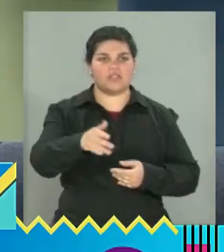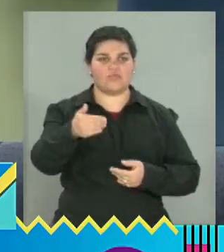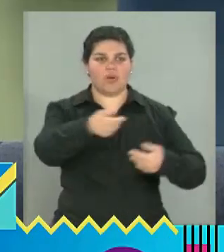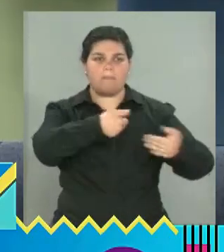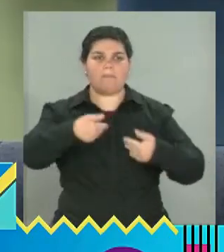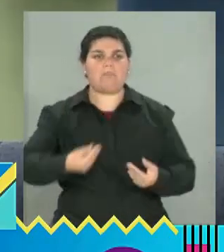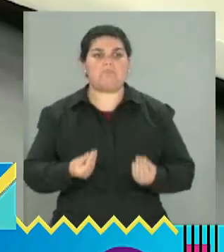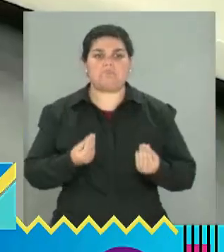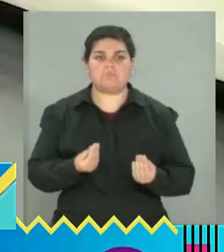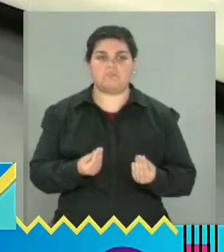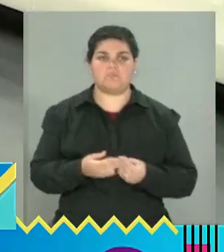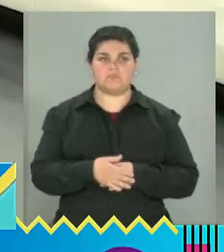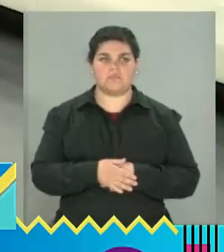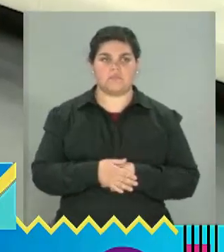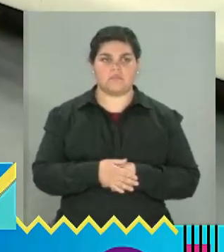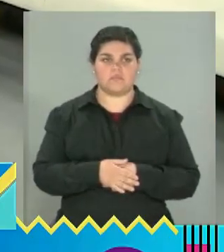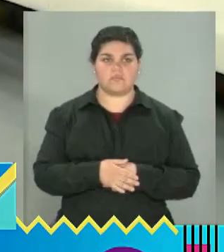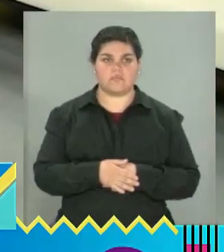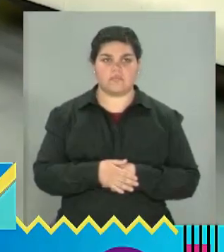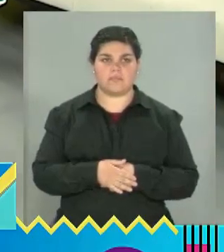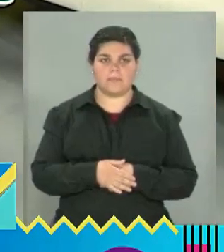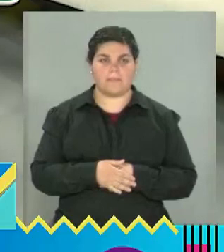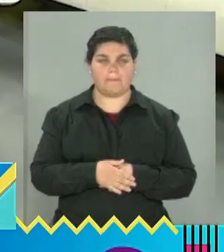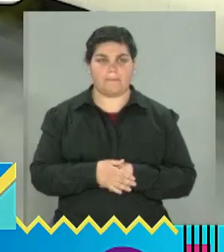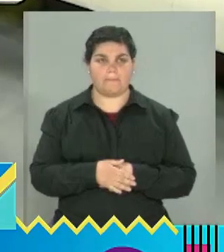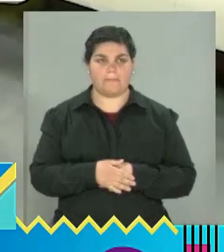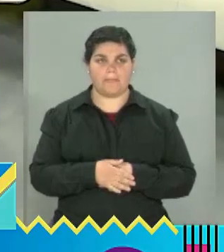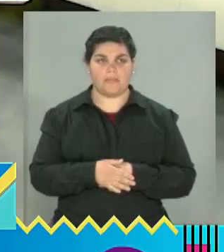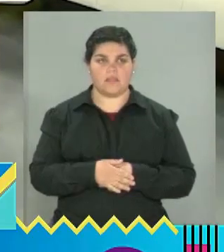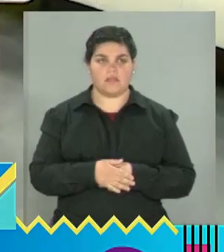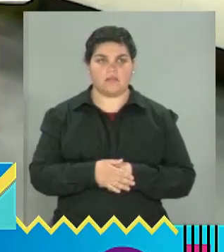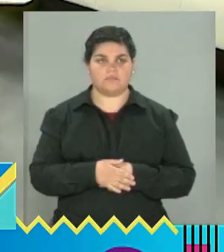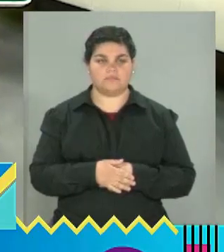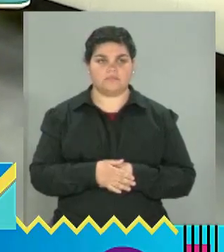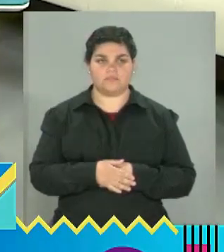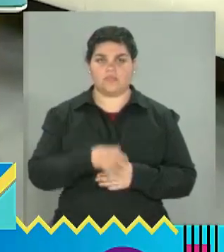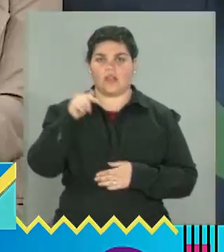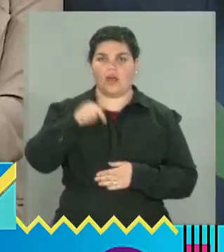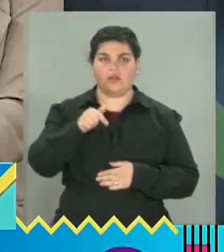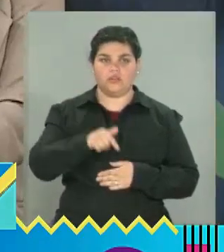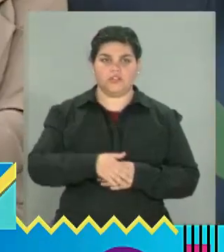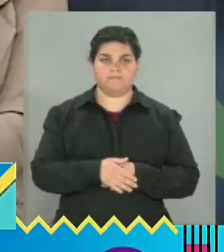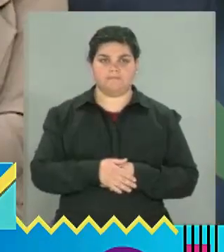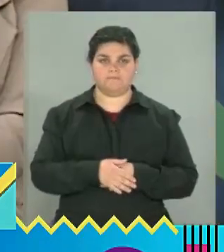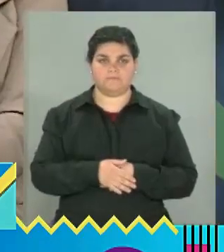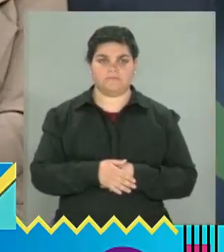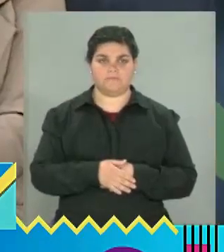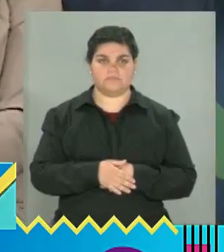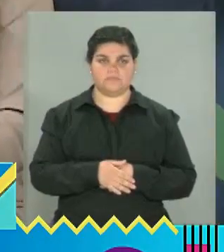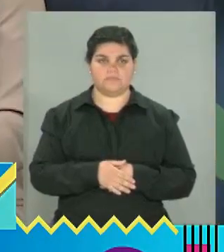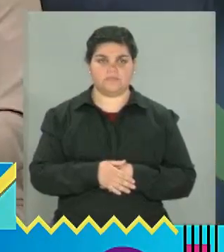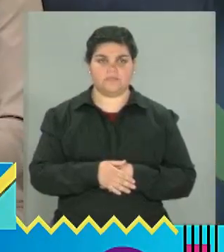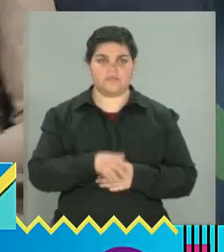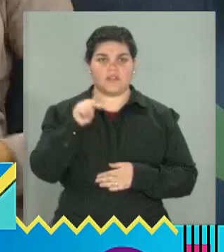los niños hoy? Y las niñas. Mira, yo creo que hoy los niños, los chicos, digamos, tienen